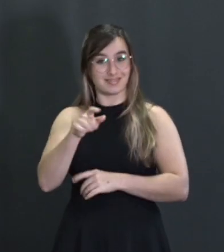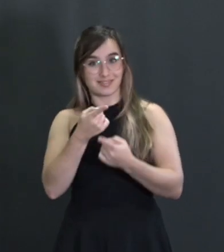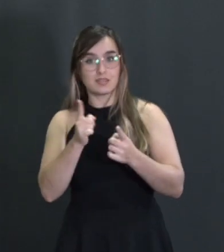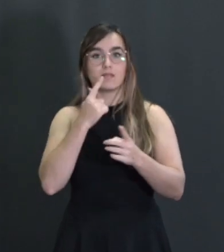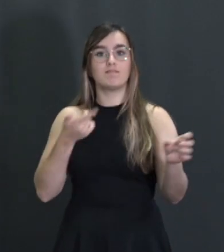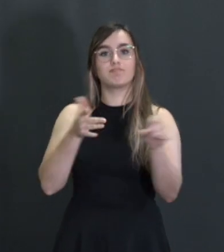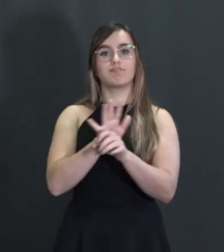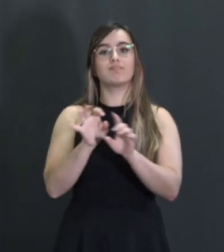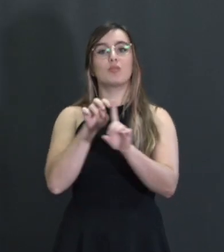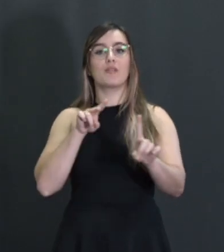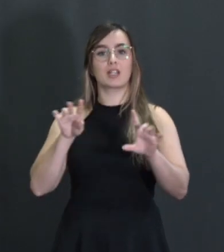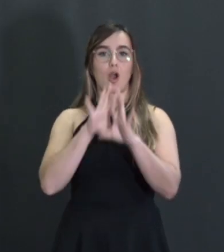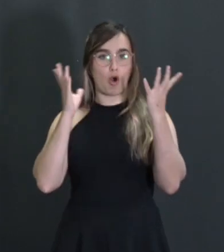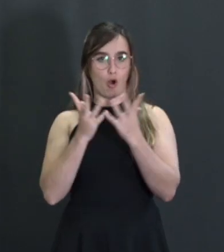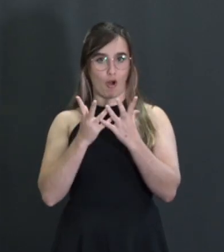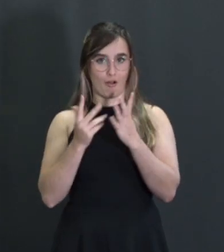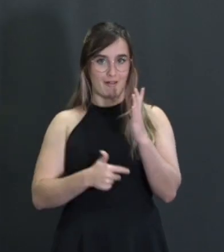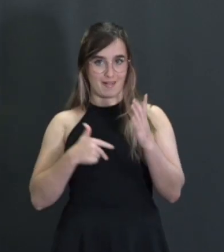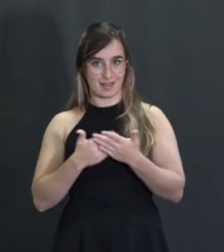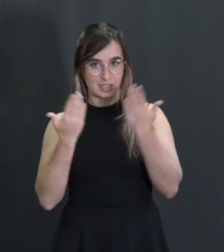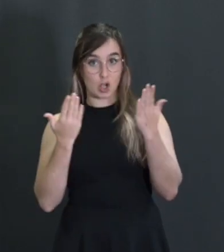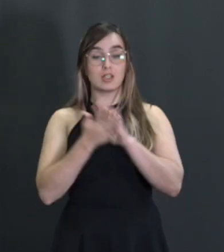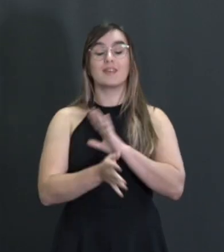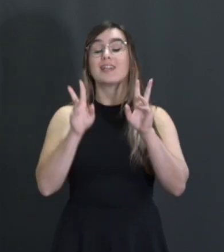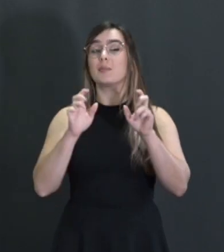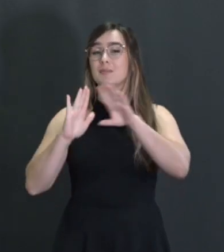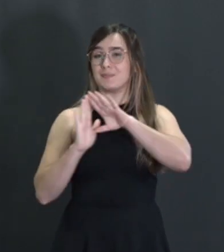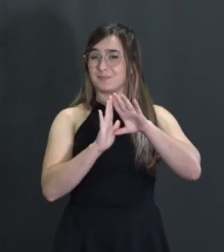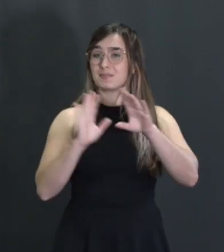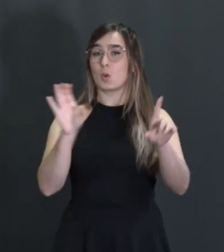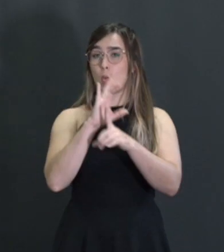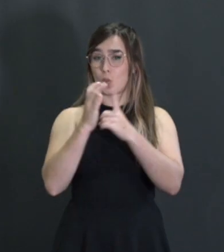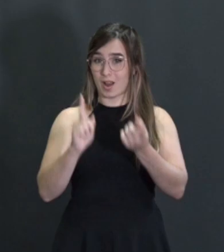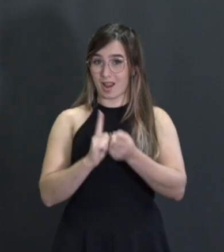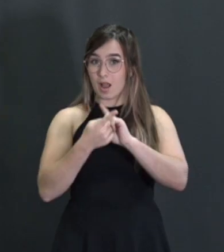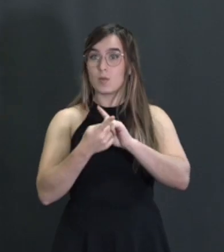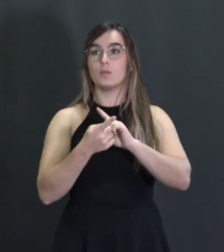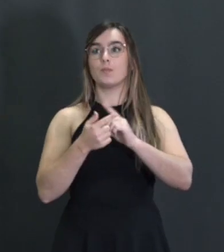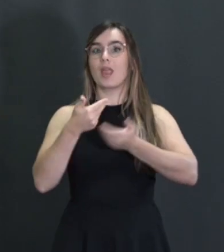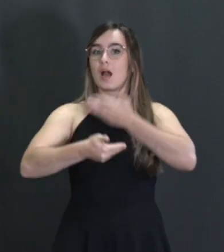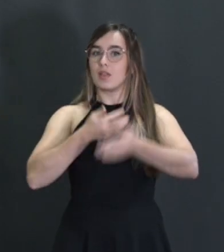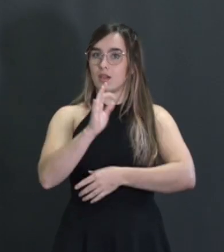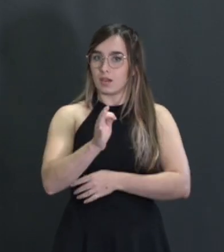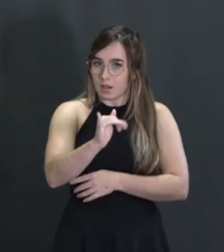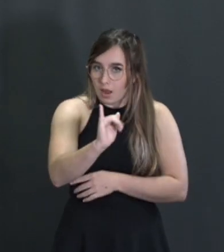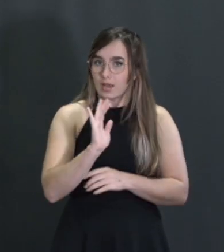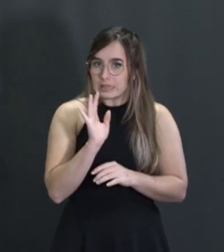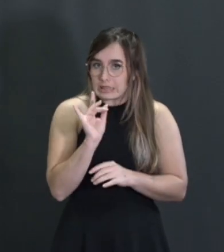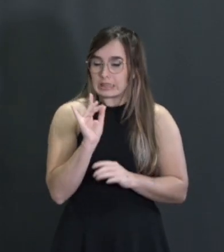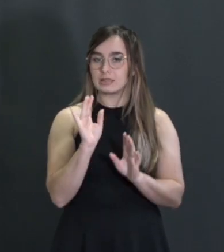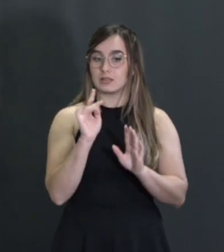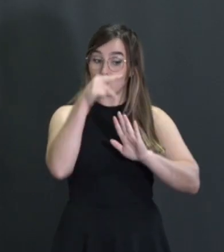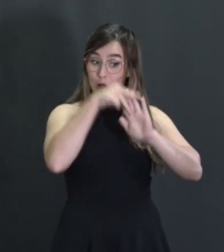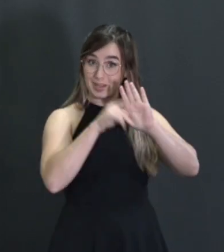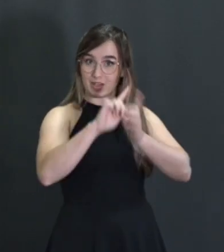holístico. Con el tema del cambio cultural, sí hay avances, hay un avance claro en la normativa,